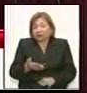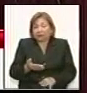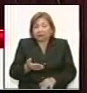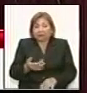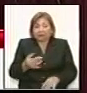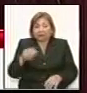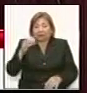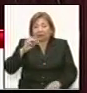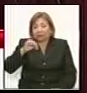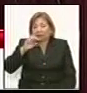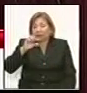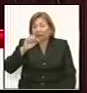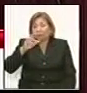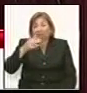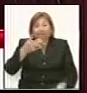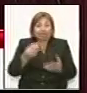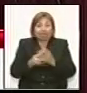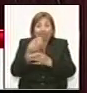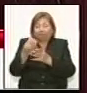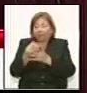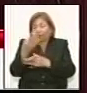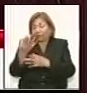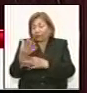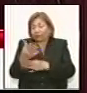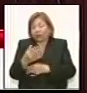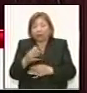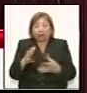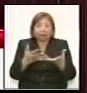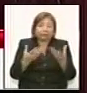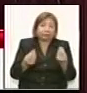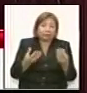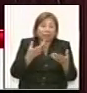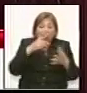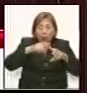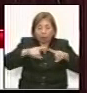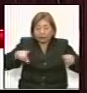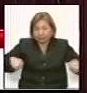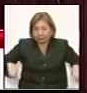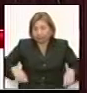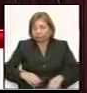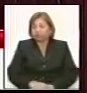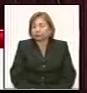de manglares, ¿no? o de mucha agua estancada, ¿no?